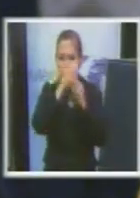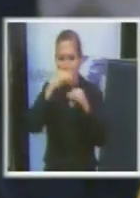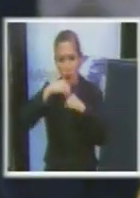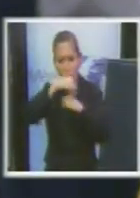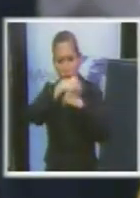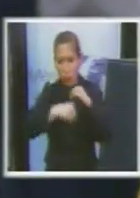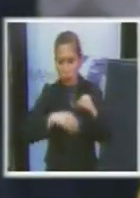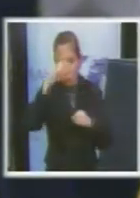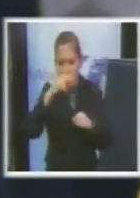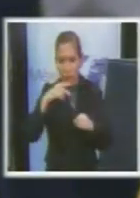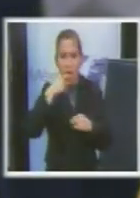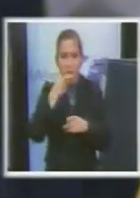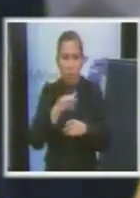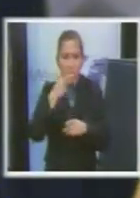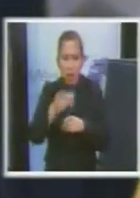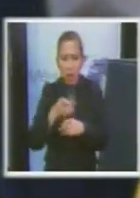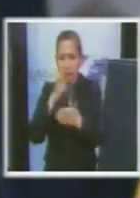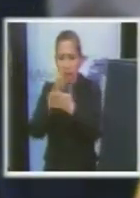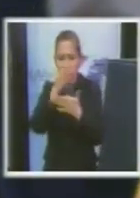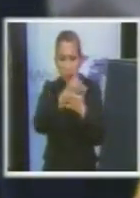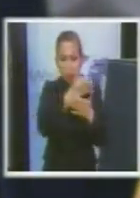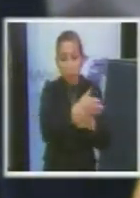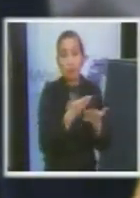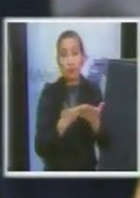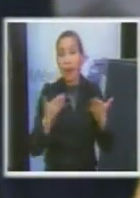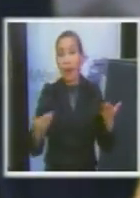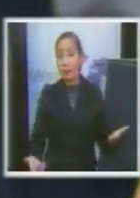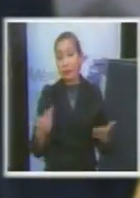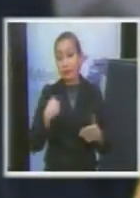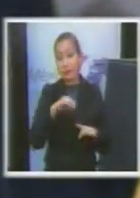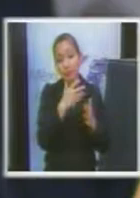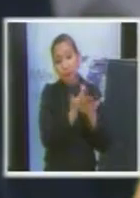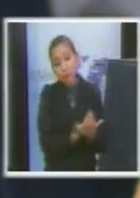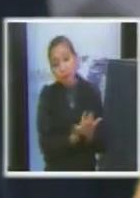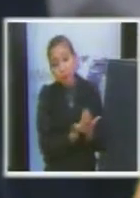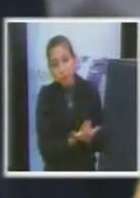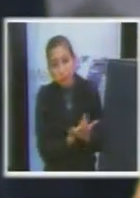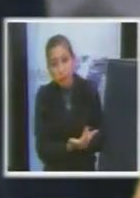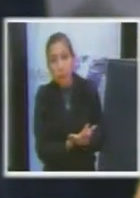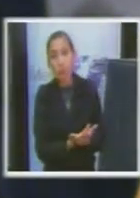todas partes del mundo. Pues solamente ahora estamos esperando